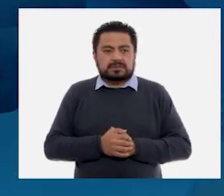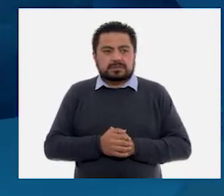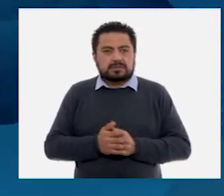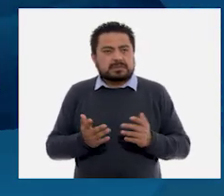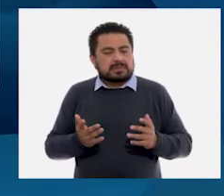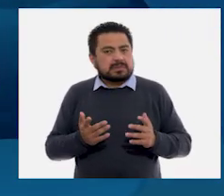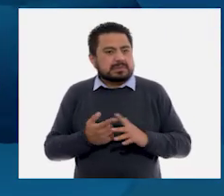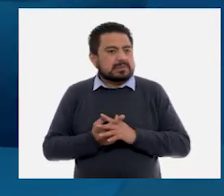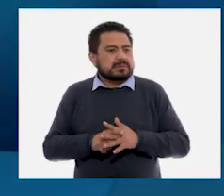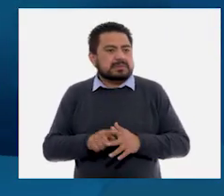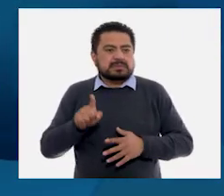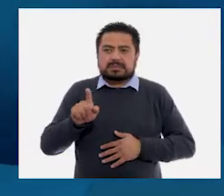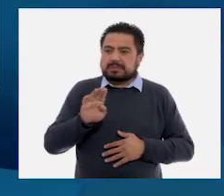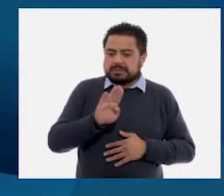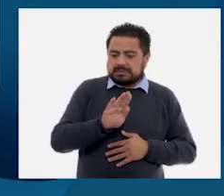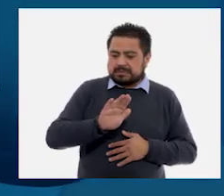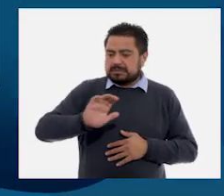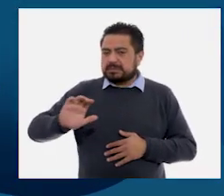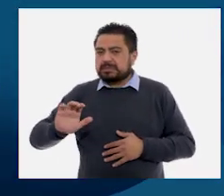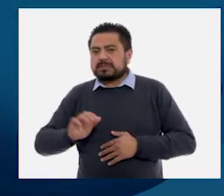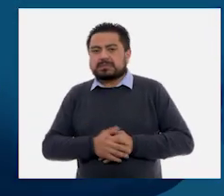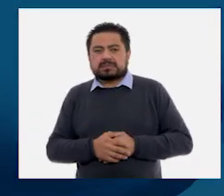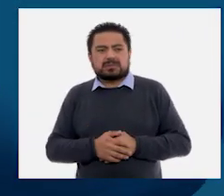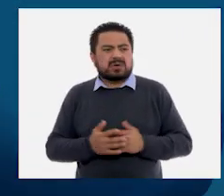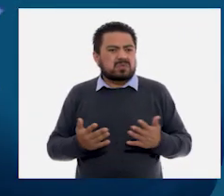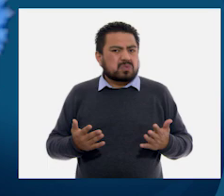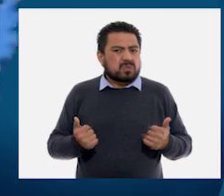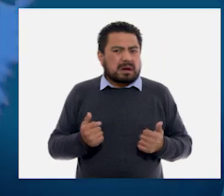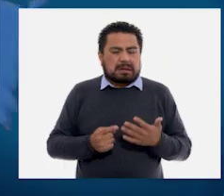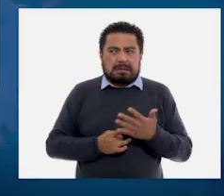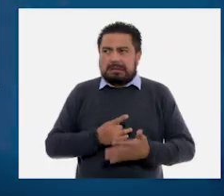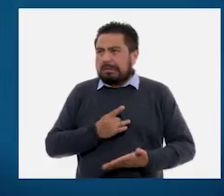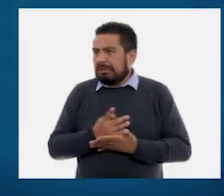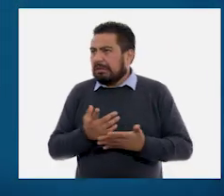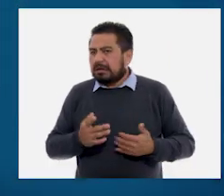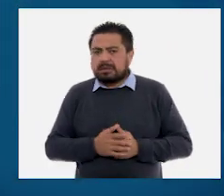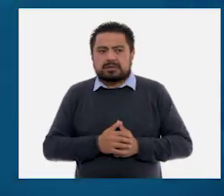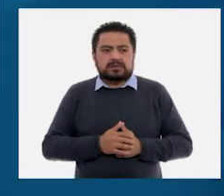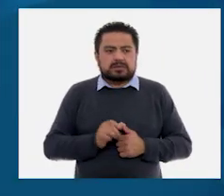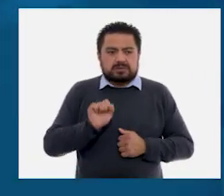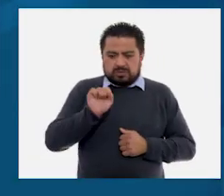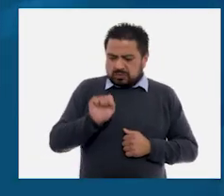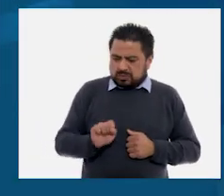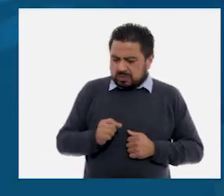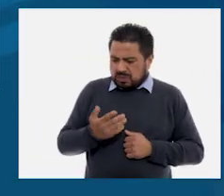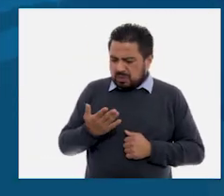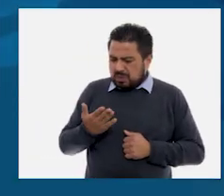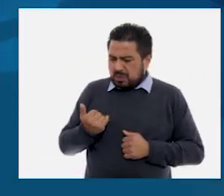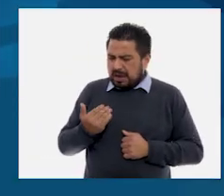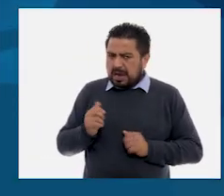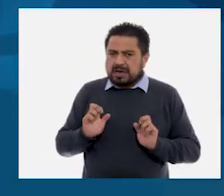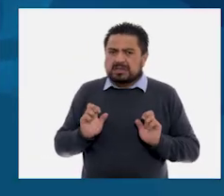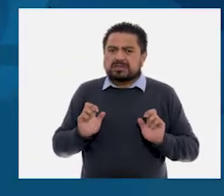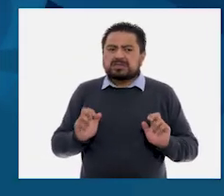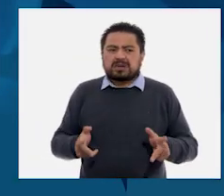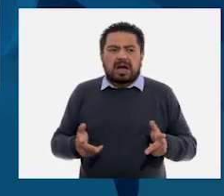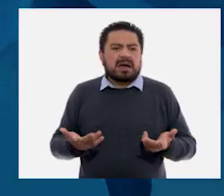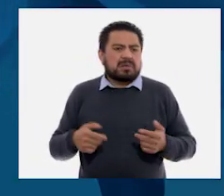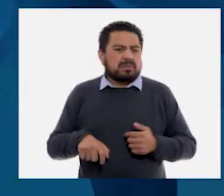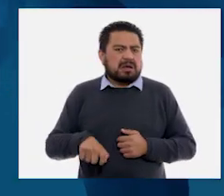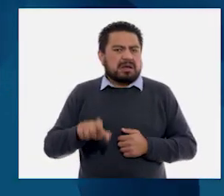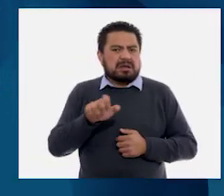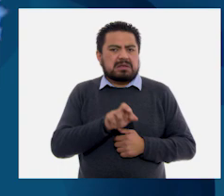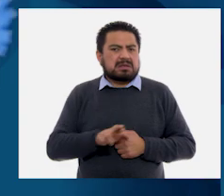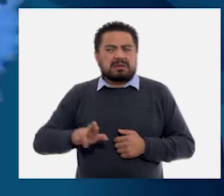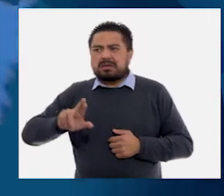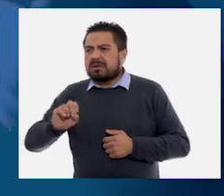Pues para empezar en Baja California, que no hay ni una. Y al sur, tampoco hay ninguna en Chiapas ni en Quintana